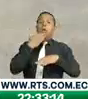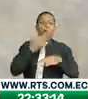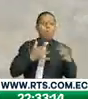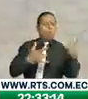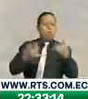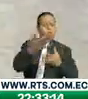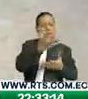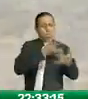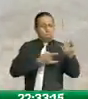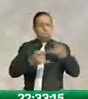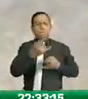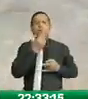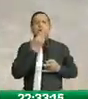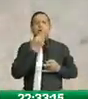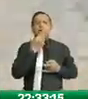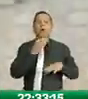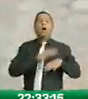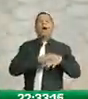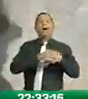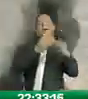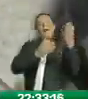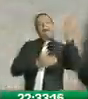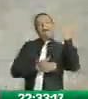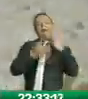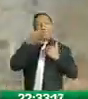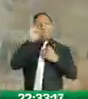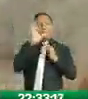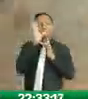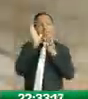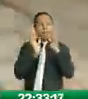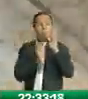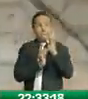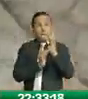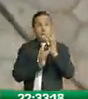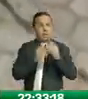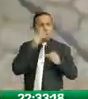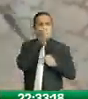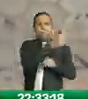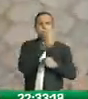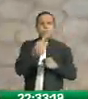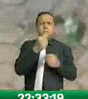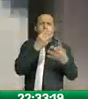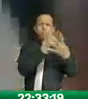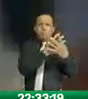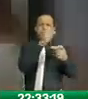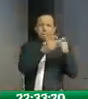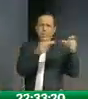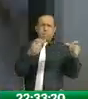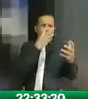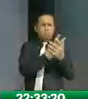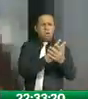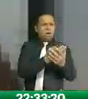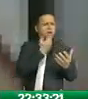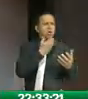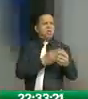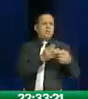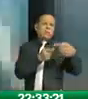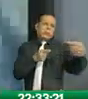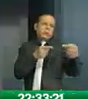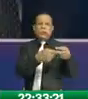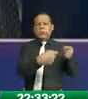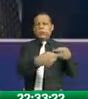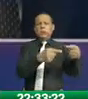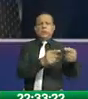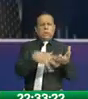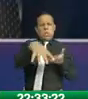que se registró el pasado 19 de abril, donde los PPL tuvieron contacto directo con la fuerza pública.